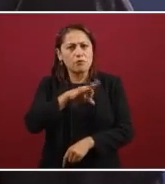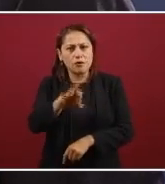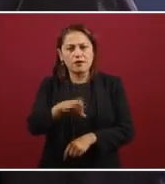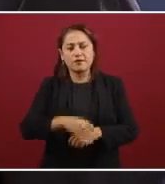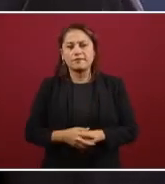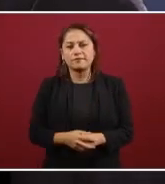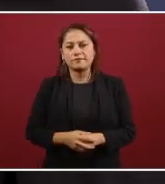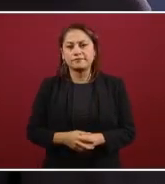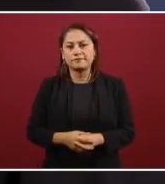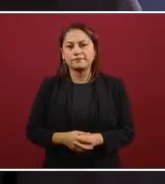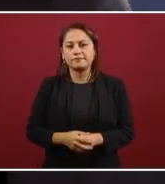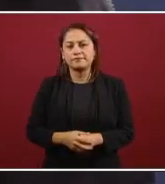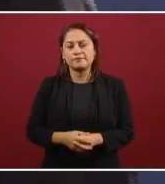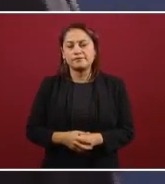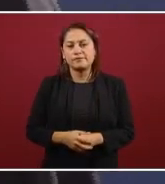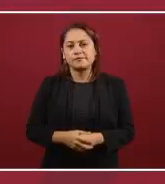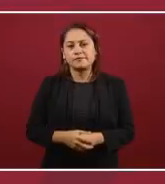con